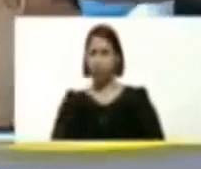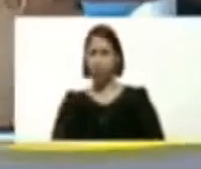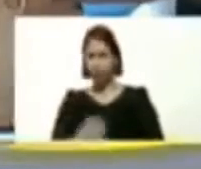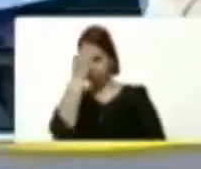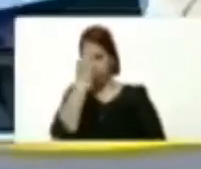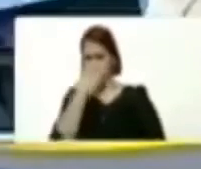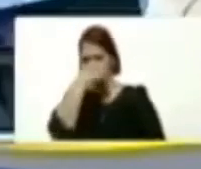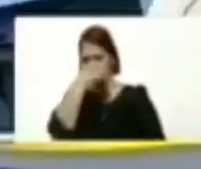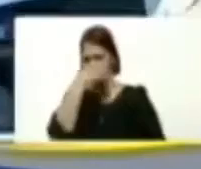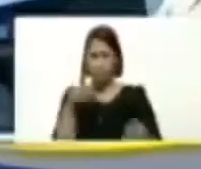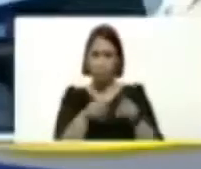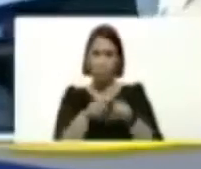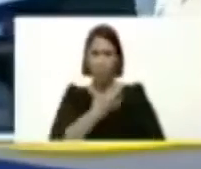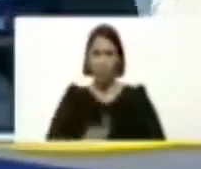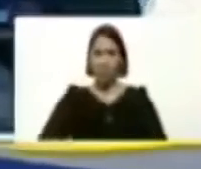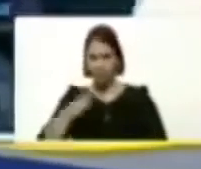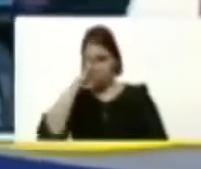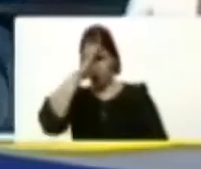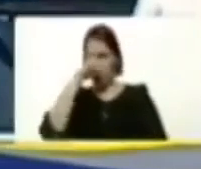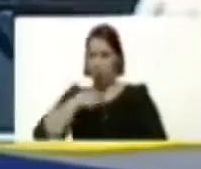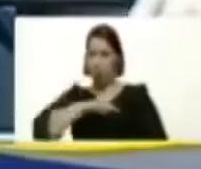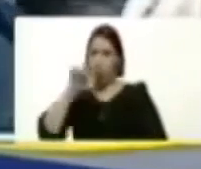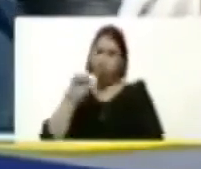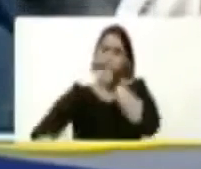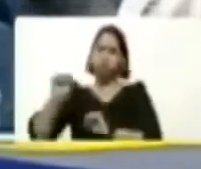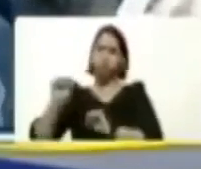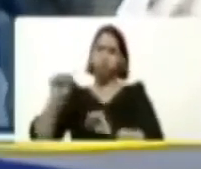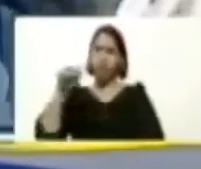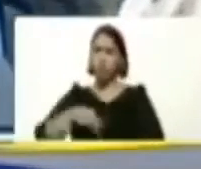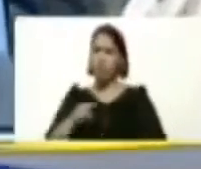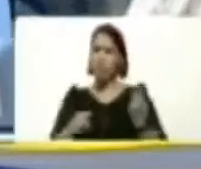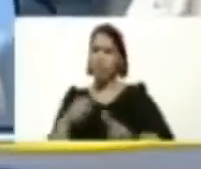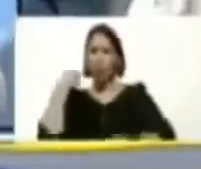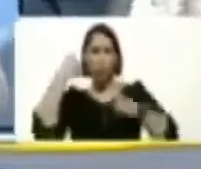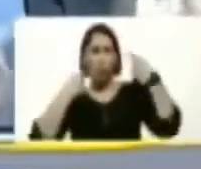como Bolsonaro. Y desde Venezuela rechazamos